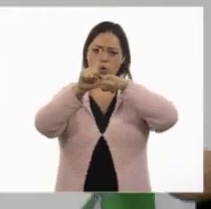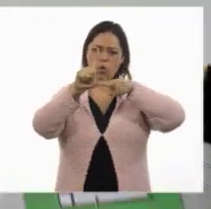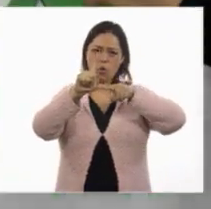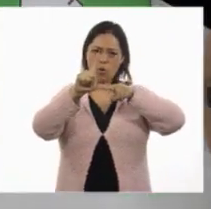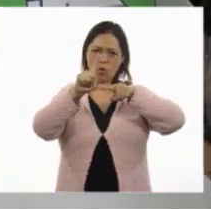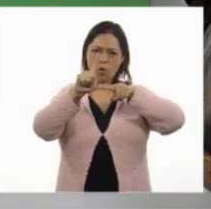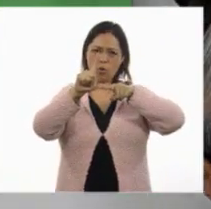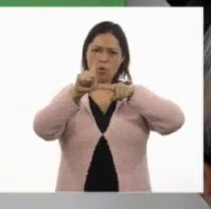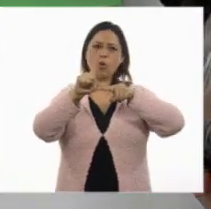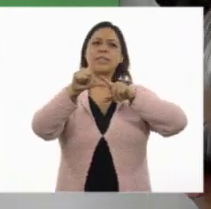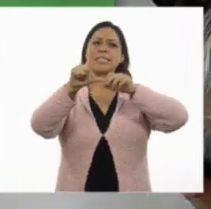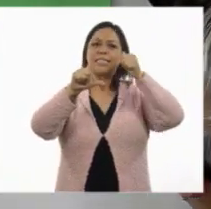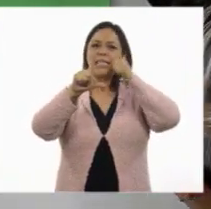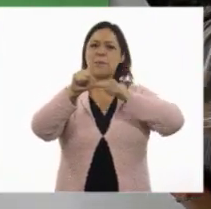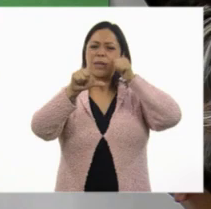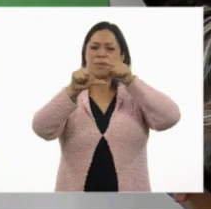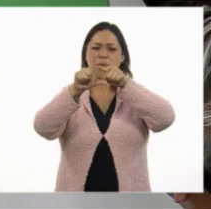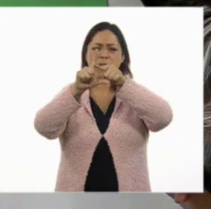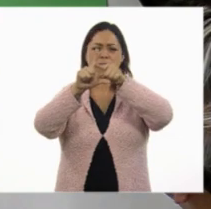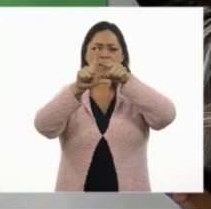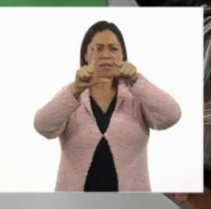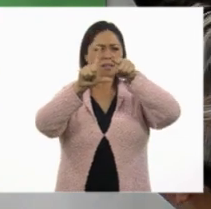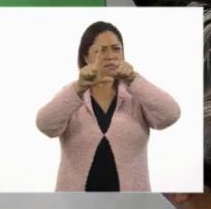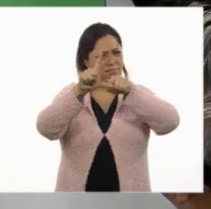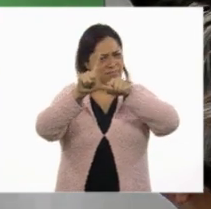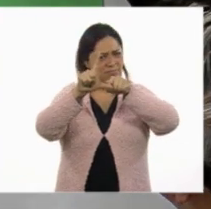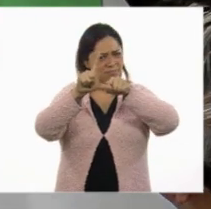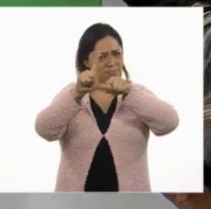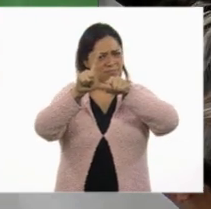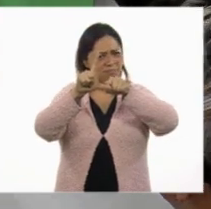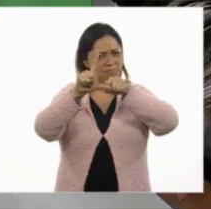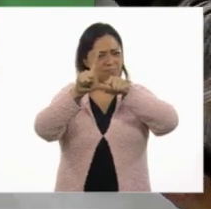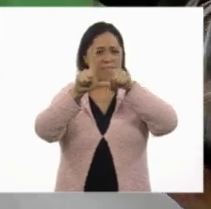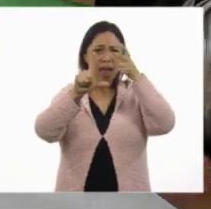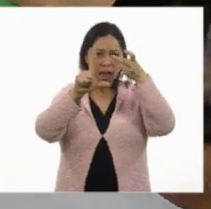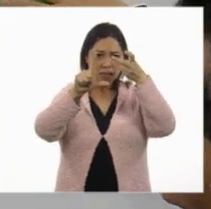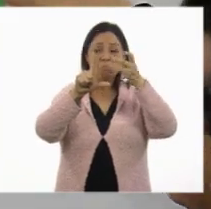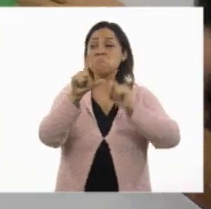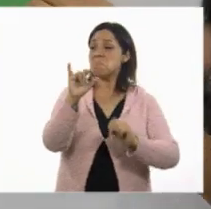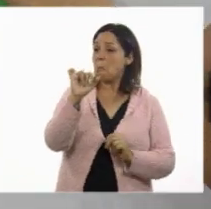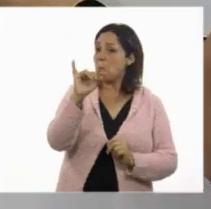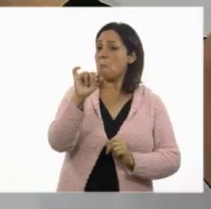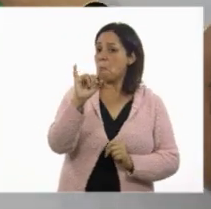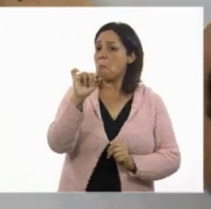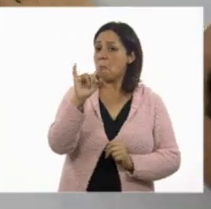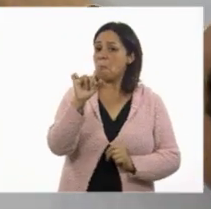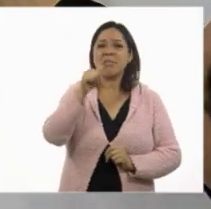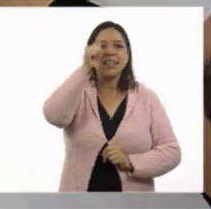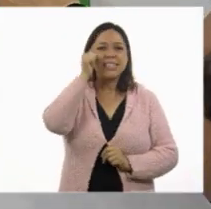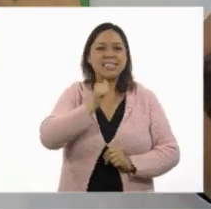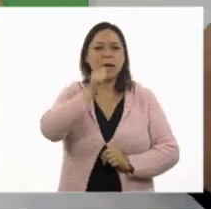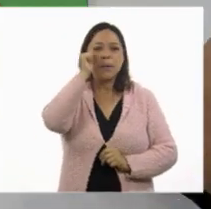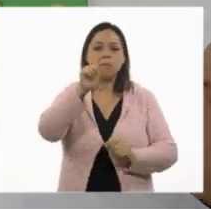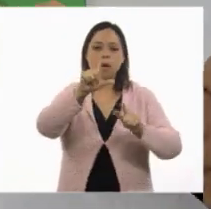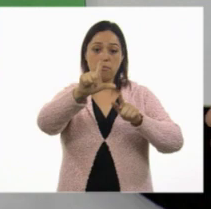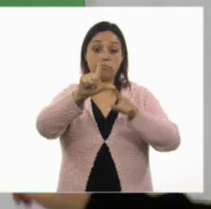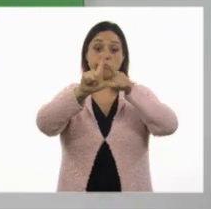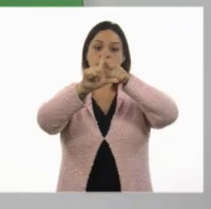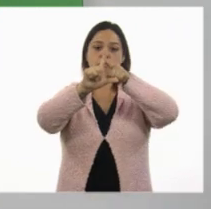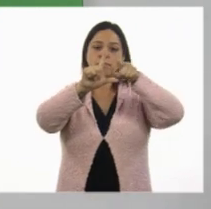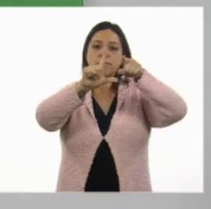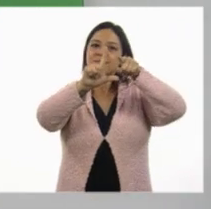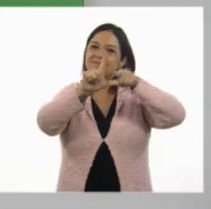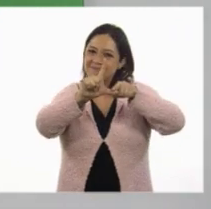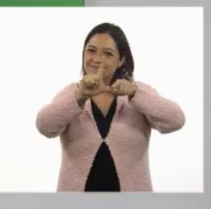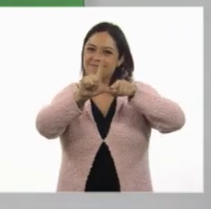cuadrado en el... En el ángulo. Sí. Puede ser, sí. Puede ser el cuadrado y puede ser también